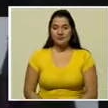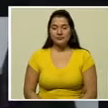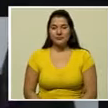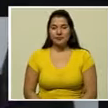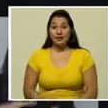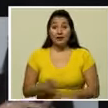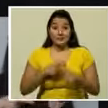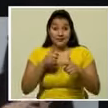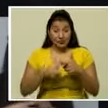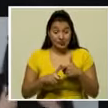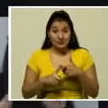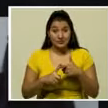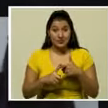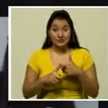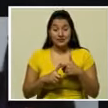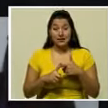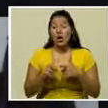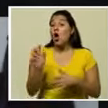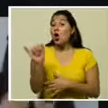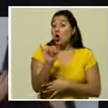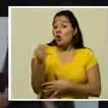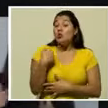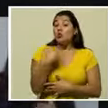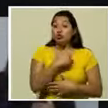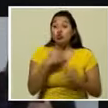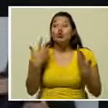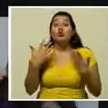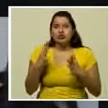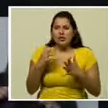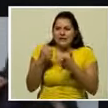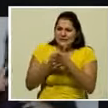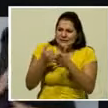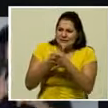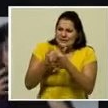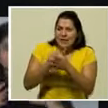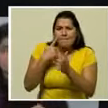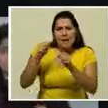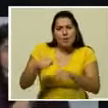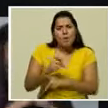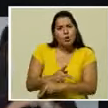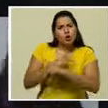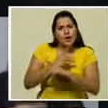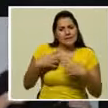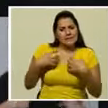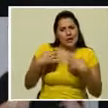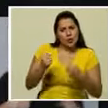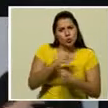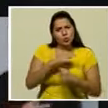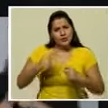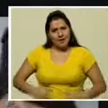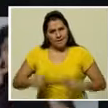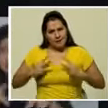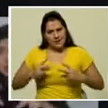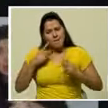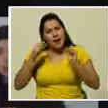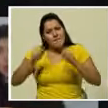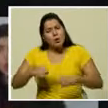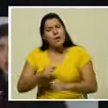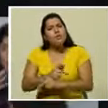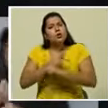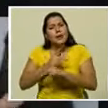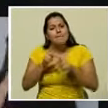De modo que, así como hemos actuado para proteger la salud y la vida y para proteger a las personas afectadas por